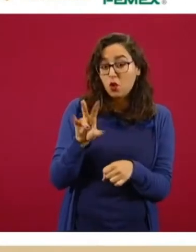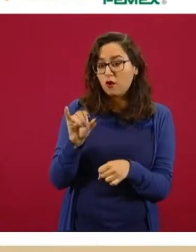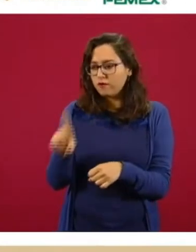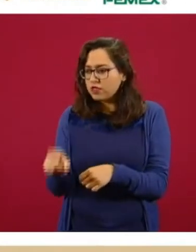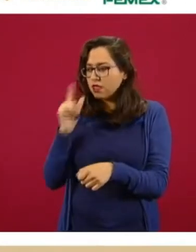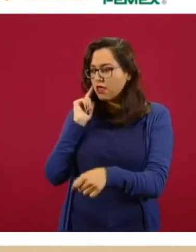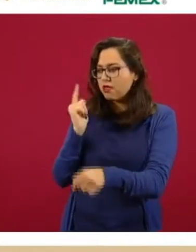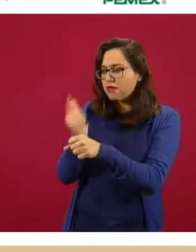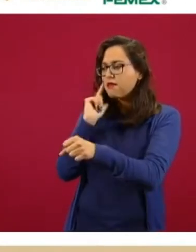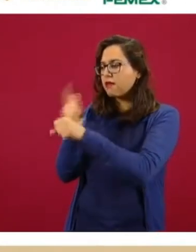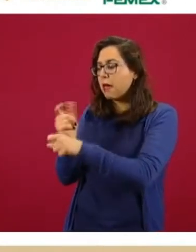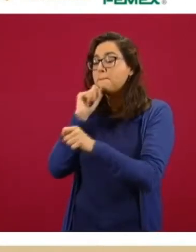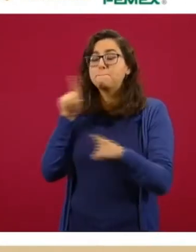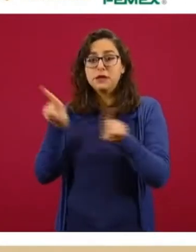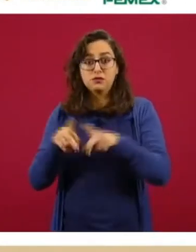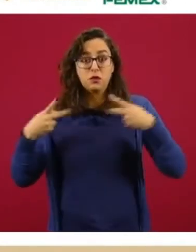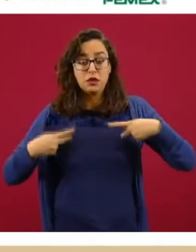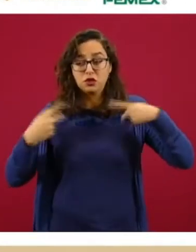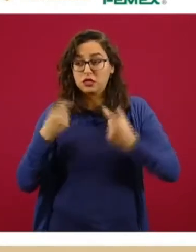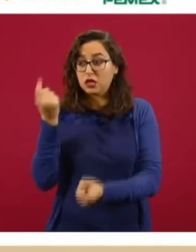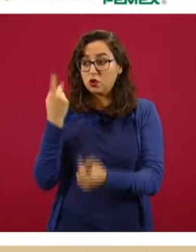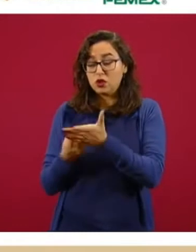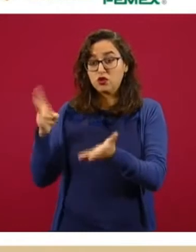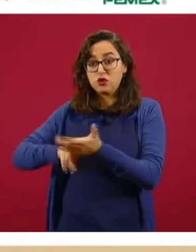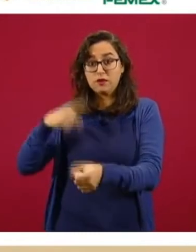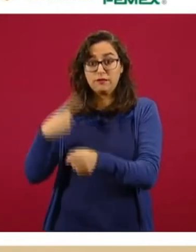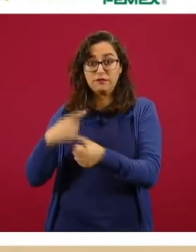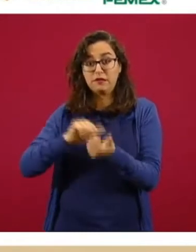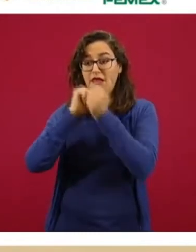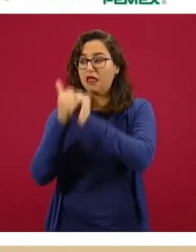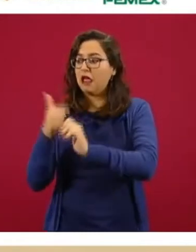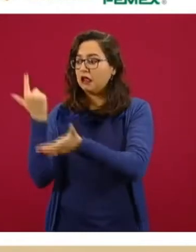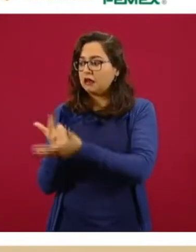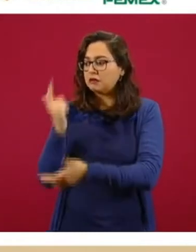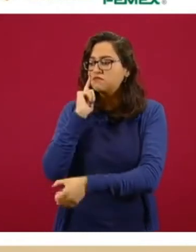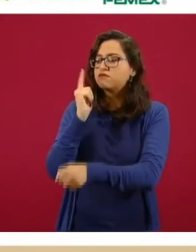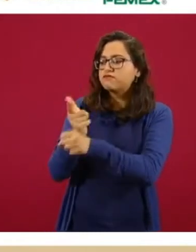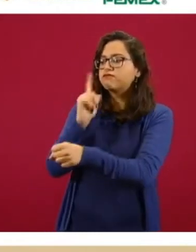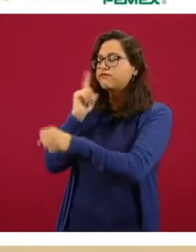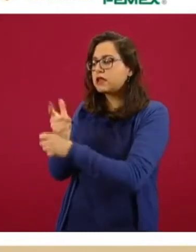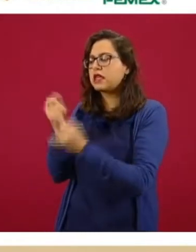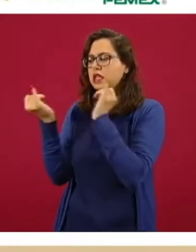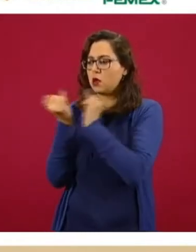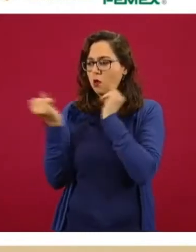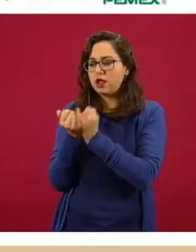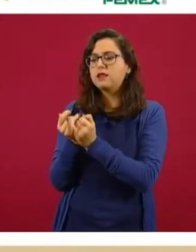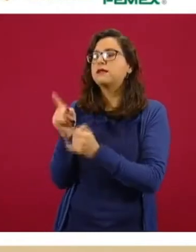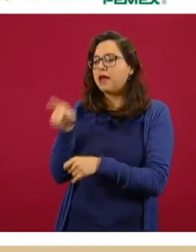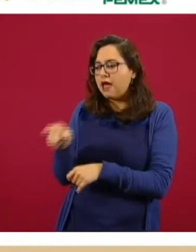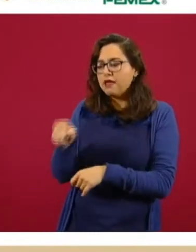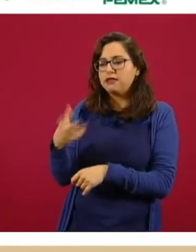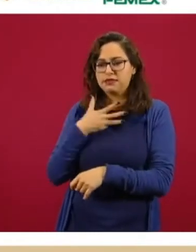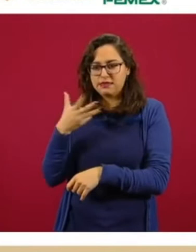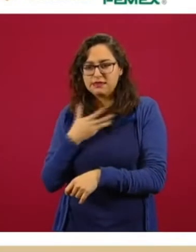se le asesora, se le orienta y se le refiere. Si alguien tiene los síntomas, también se le hacen las pruebas